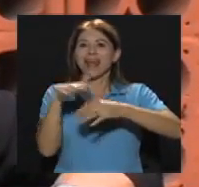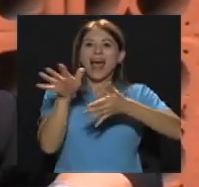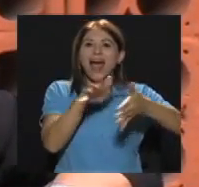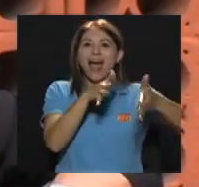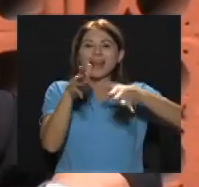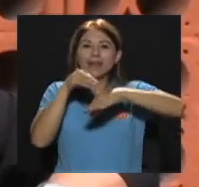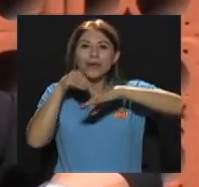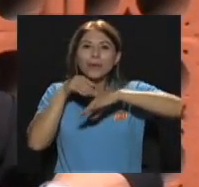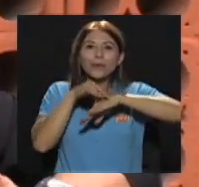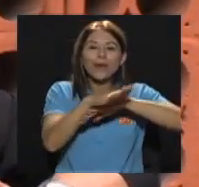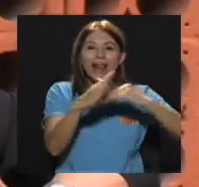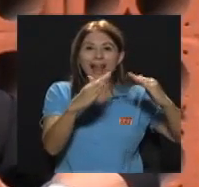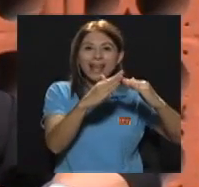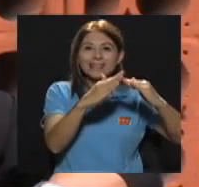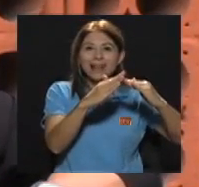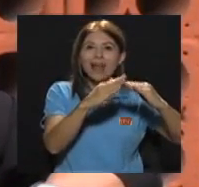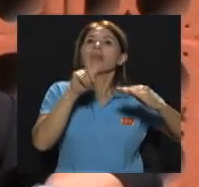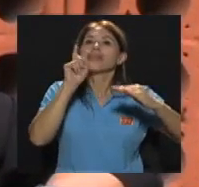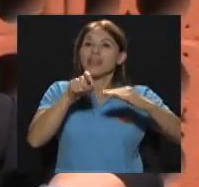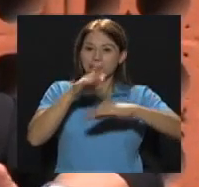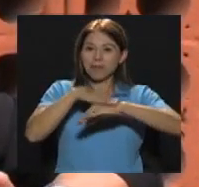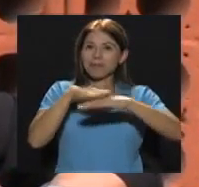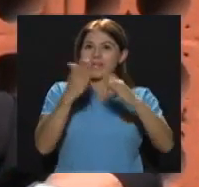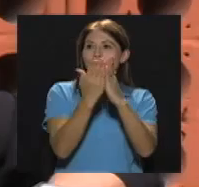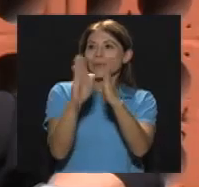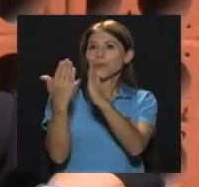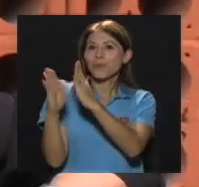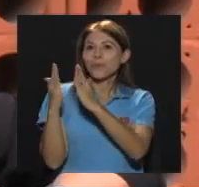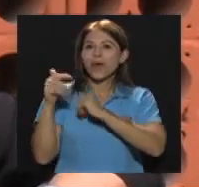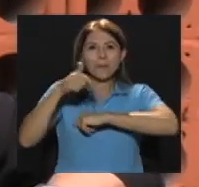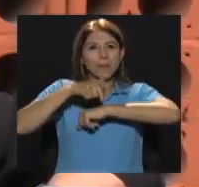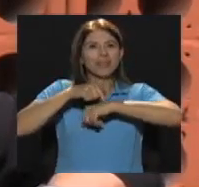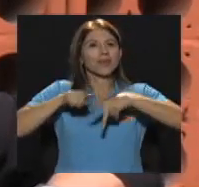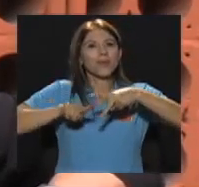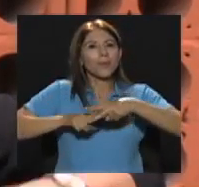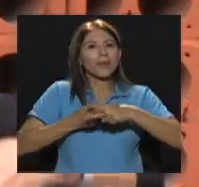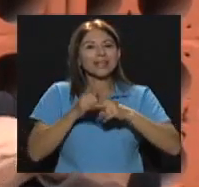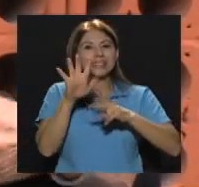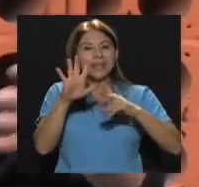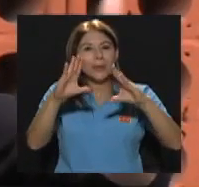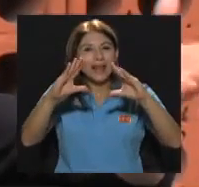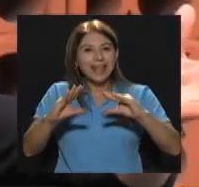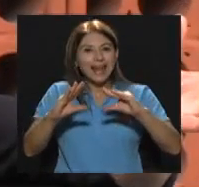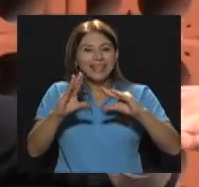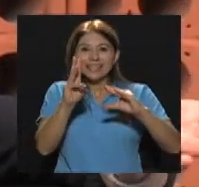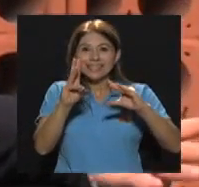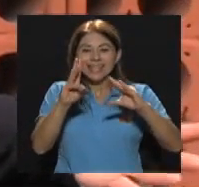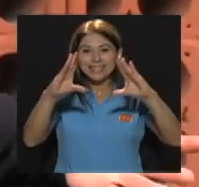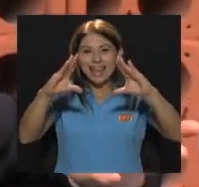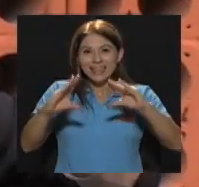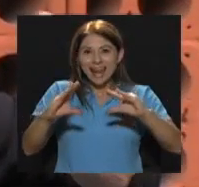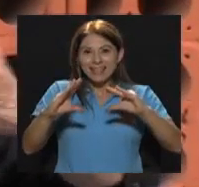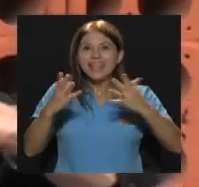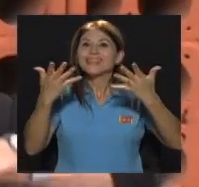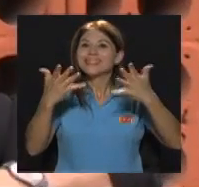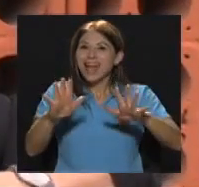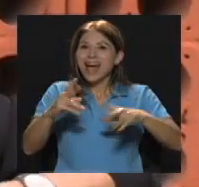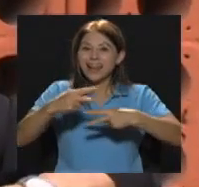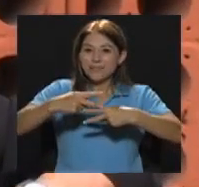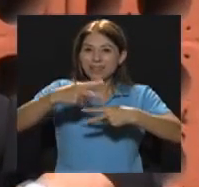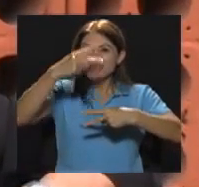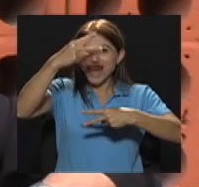comienza a bajar el sol y cuando comienza a bajar la temperatura. A partir de las 5 de la tarde, 6 de la tarde, abrimos las ventanas y empieza a